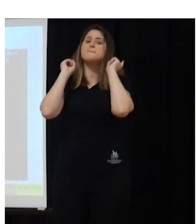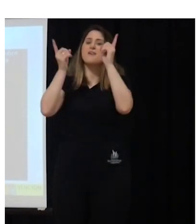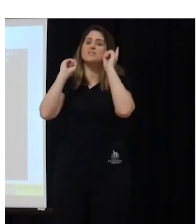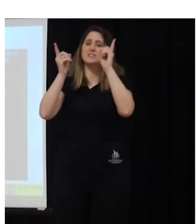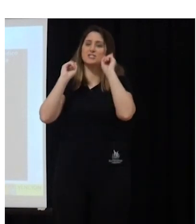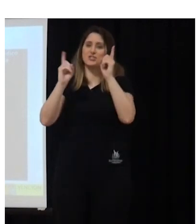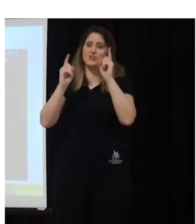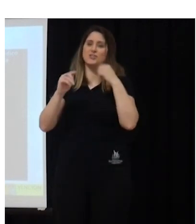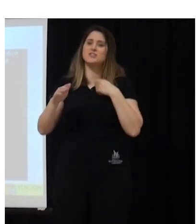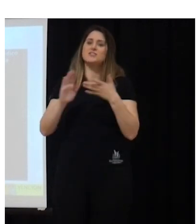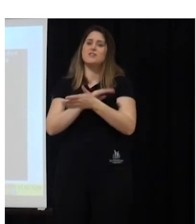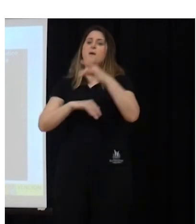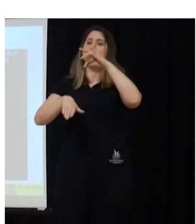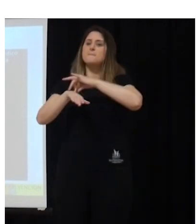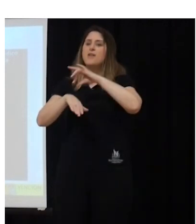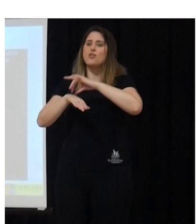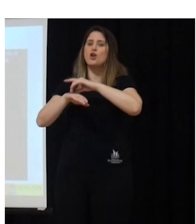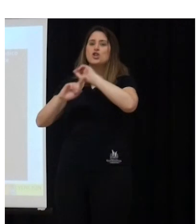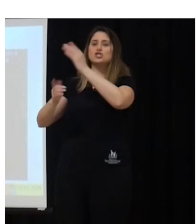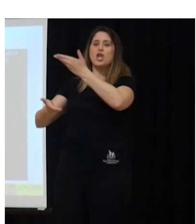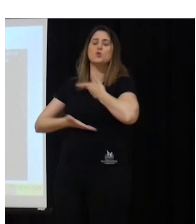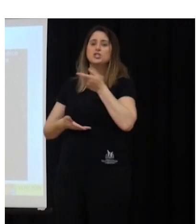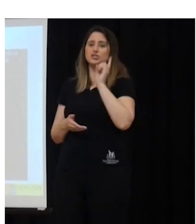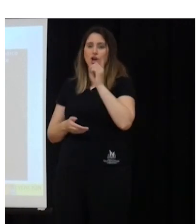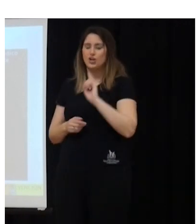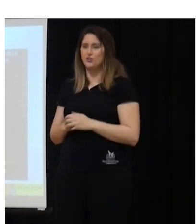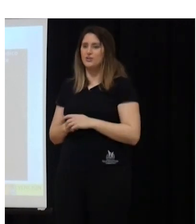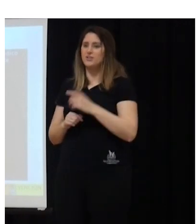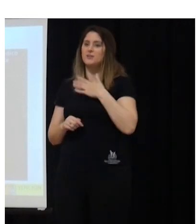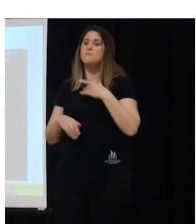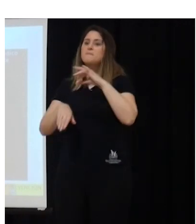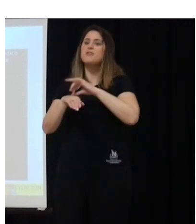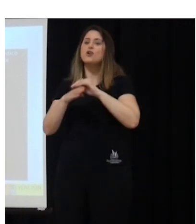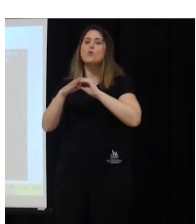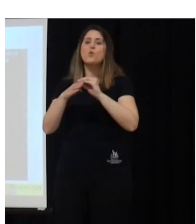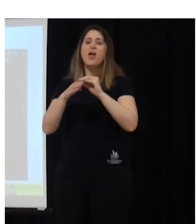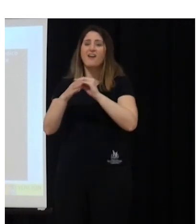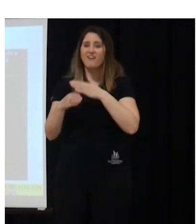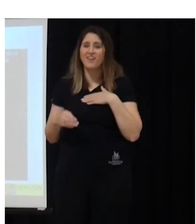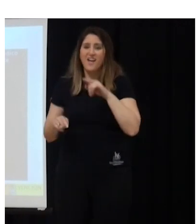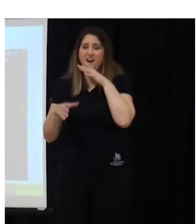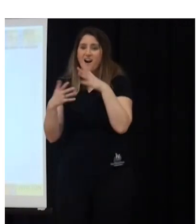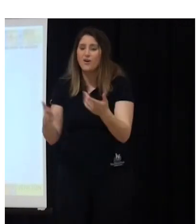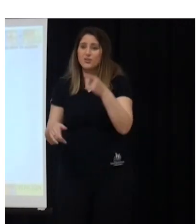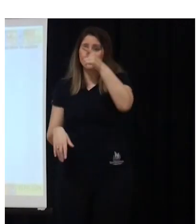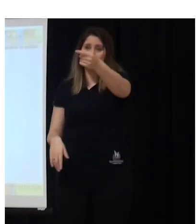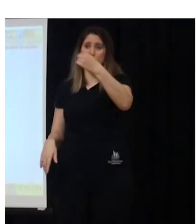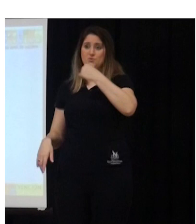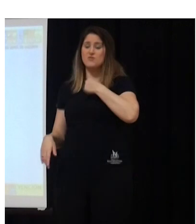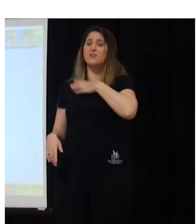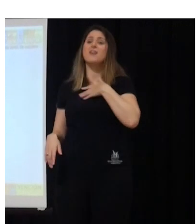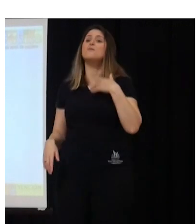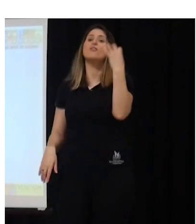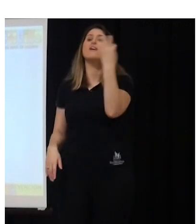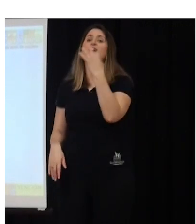en día no queremos que el médico nos cure. Los médicos no quieren curarnos. Hoy en día ustedes y nosotros lo que